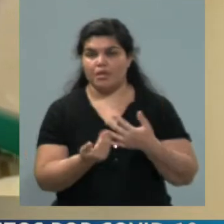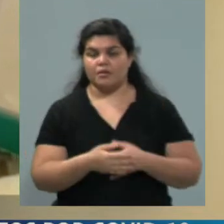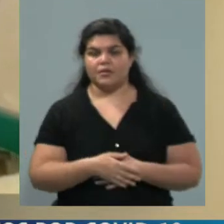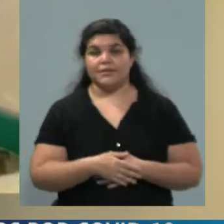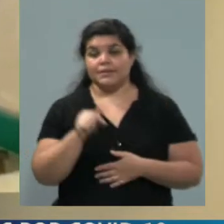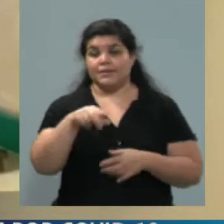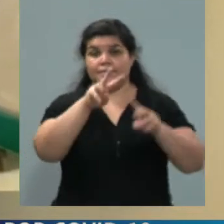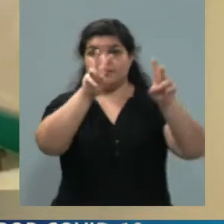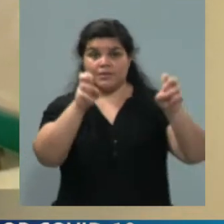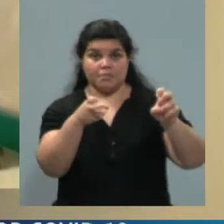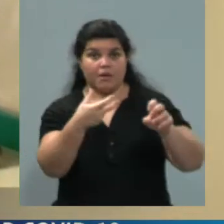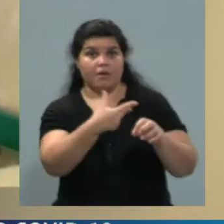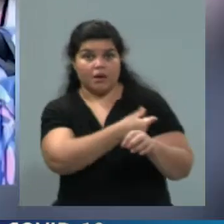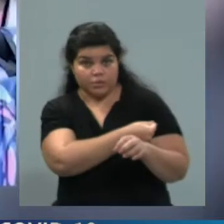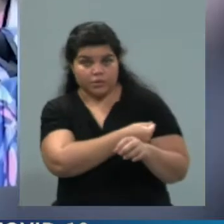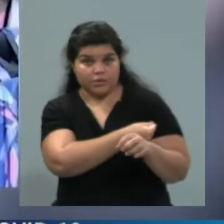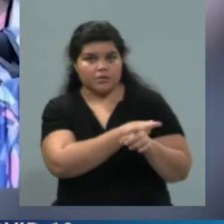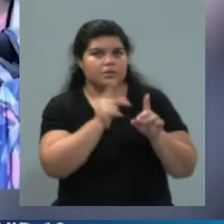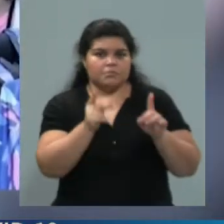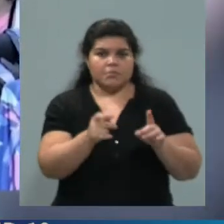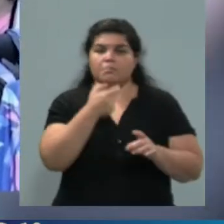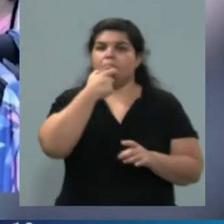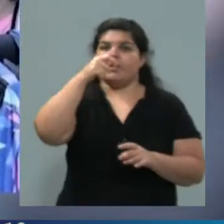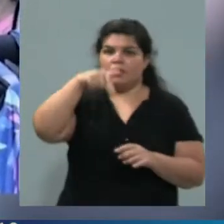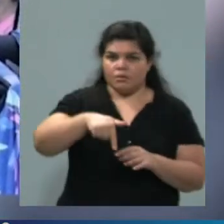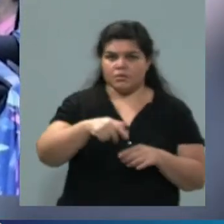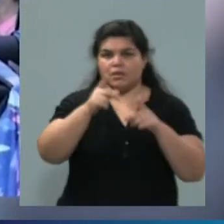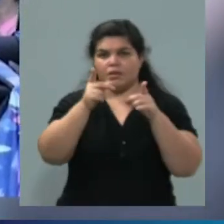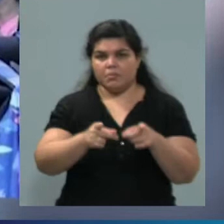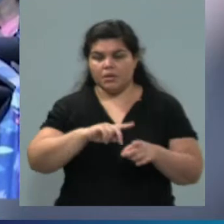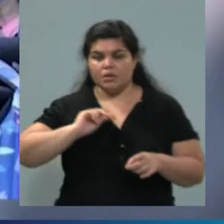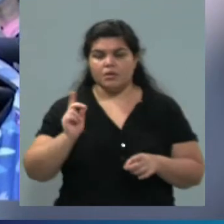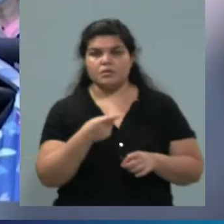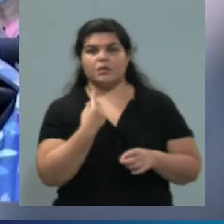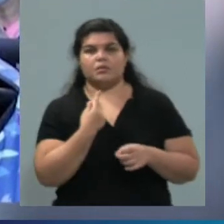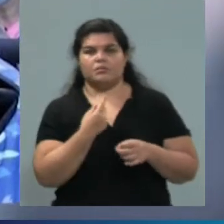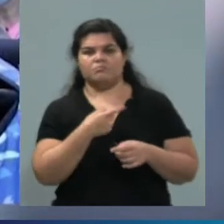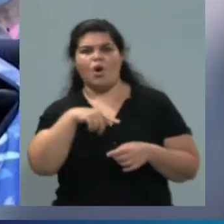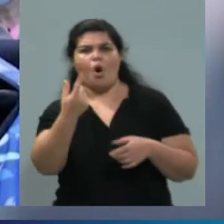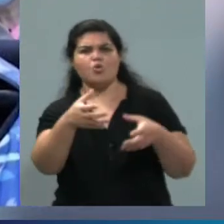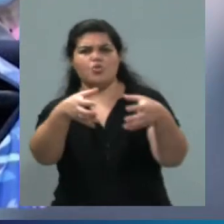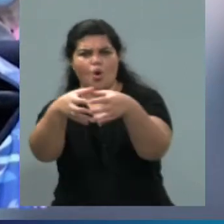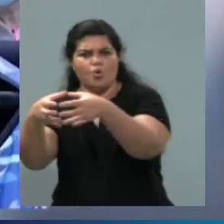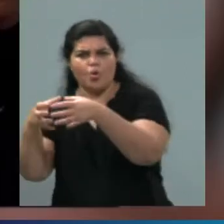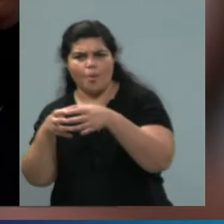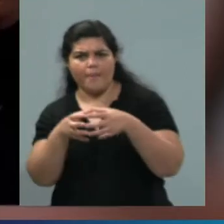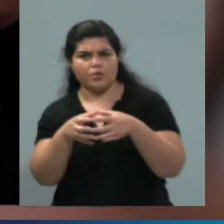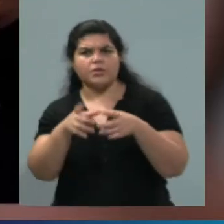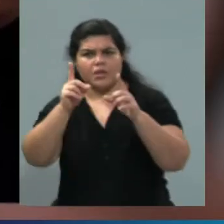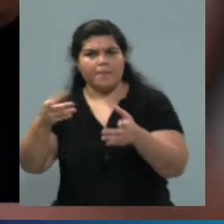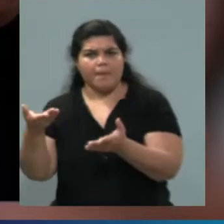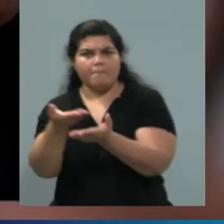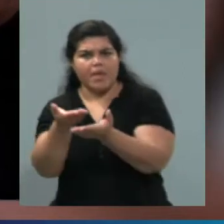Tal solo cual. se está pidiendo en nuestra provincia, y nosotros sabemos que hay otras organizaciones que también lo han pedido, incluso